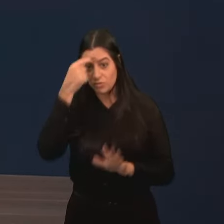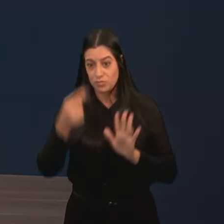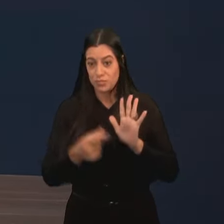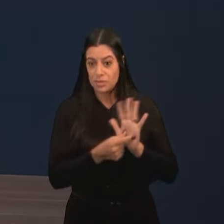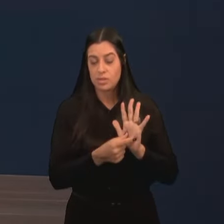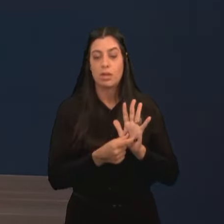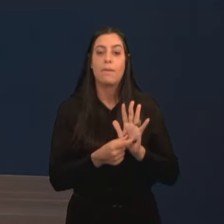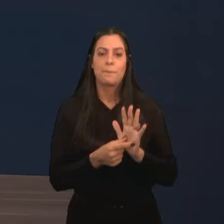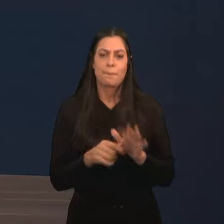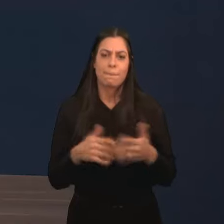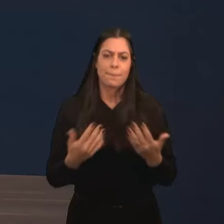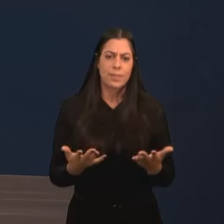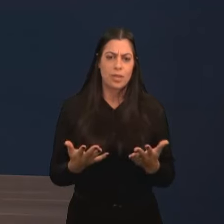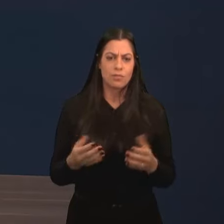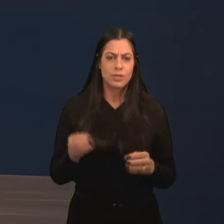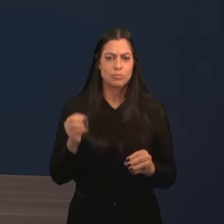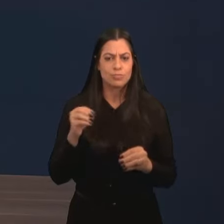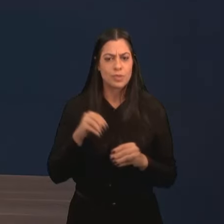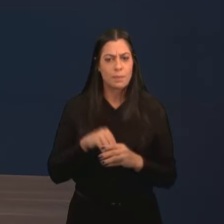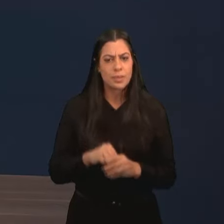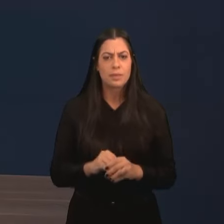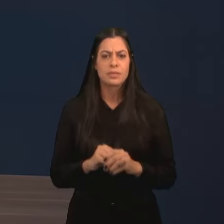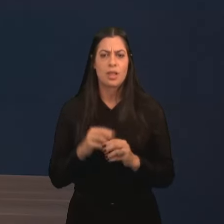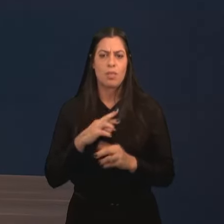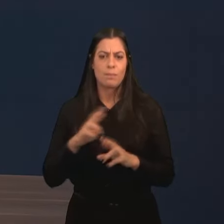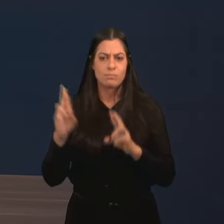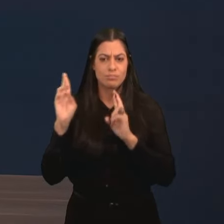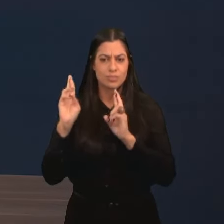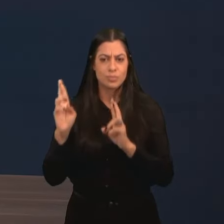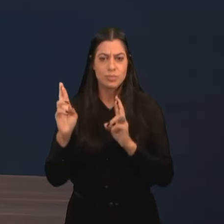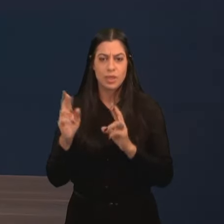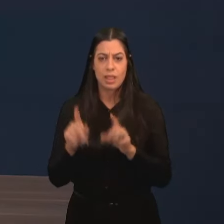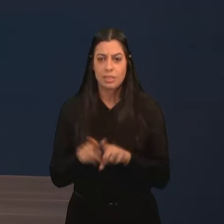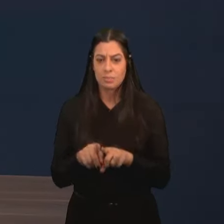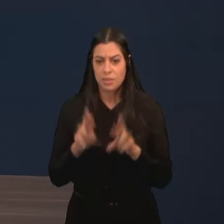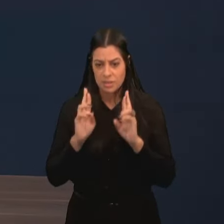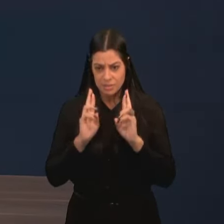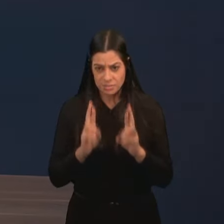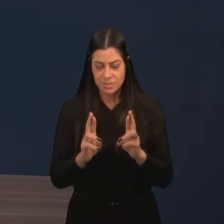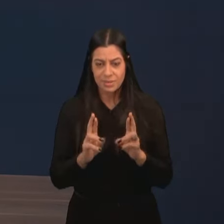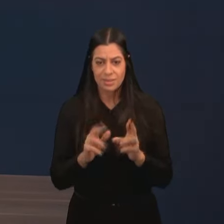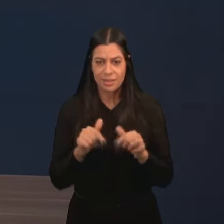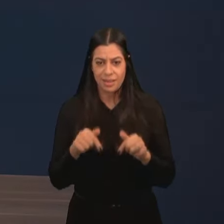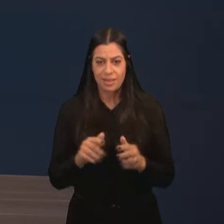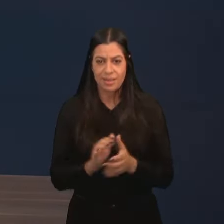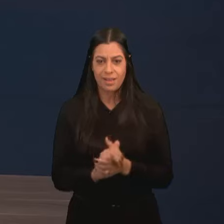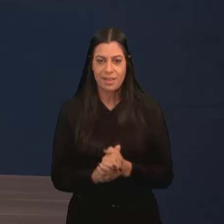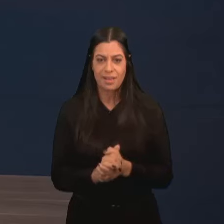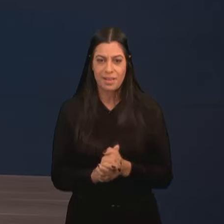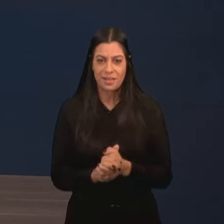por la inteligencia artificial. Entonces, hago esa pequeña introducción y prometí que